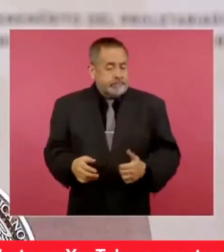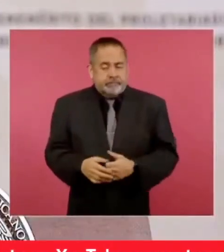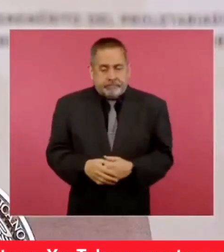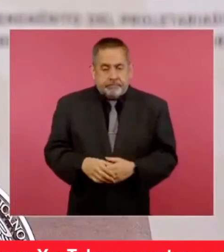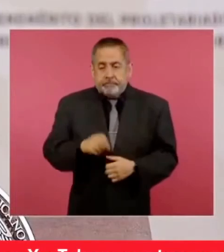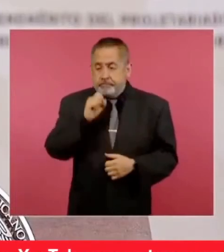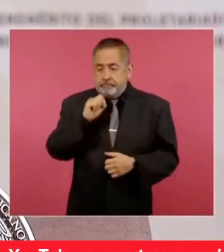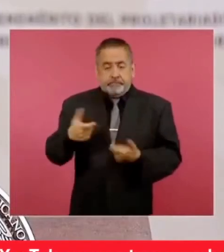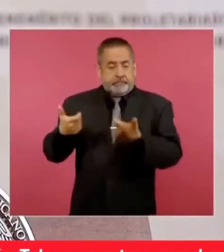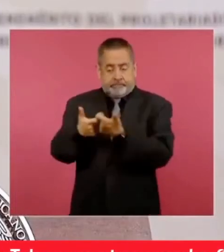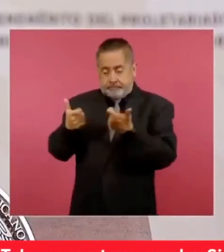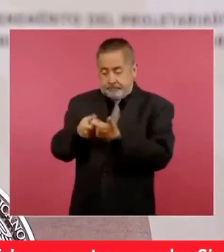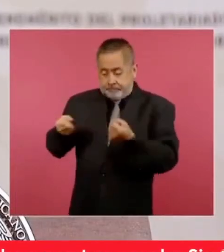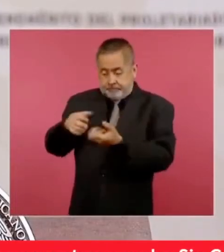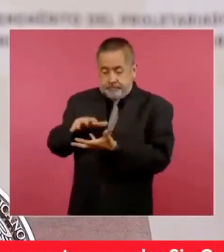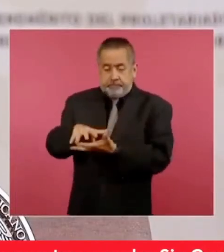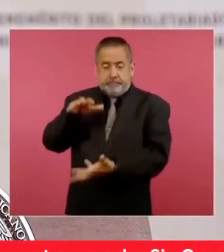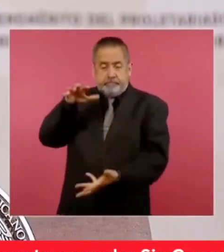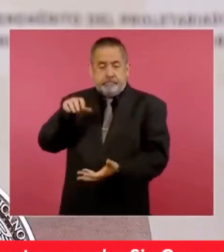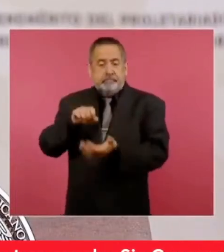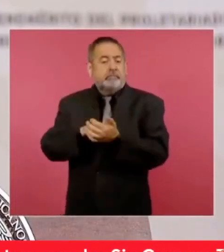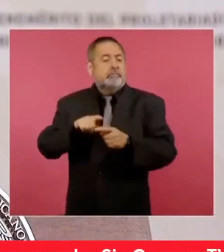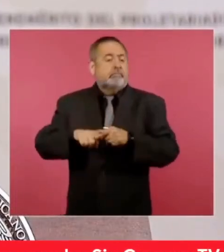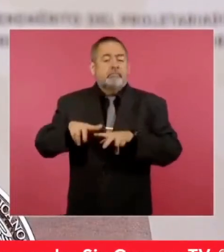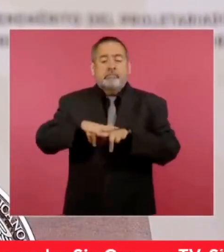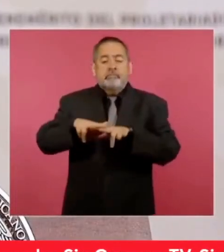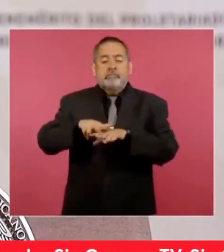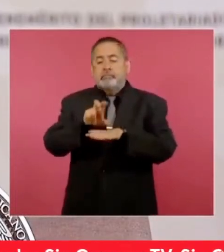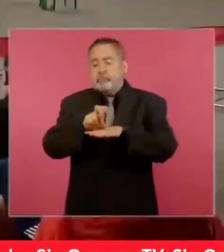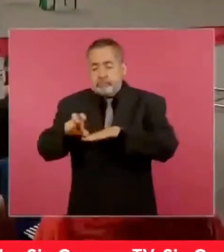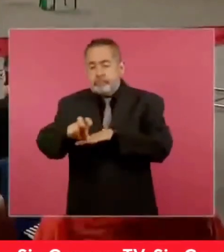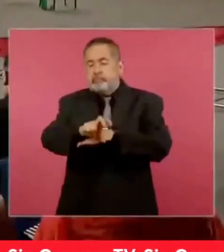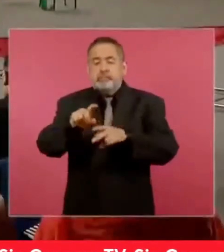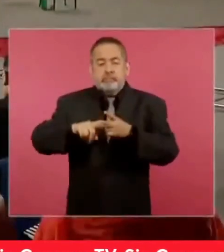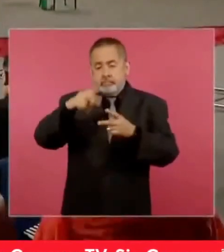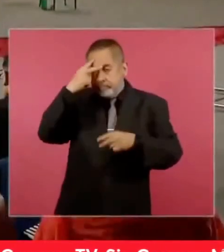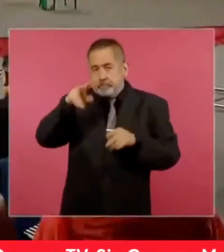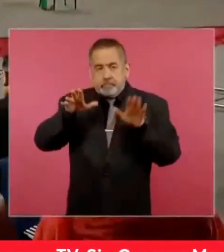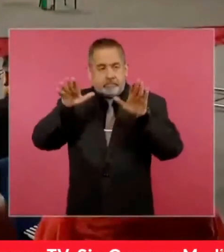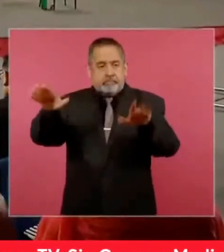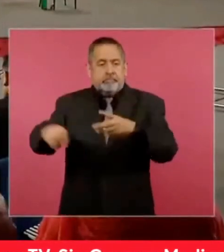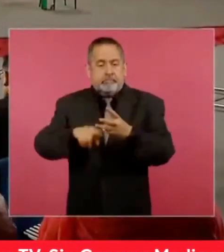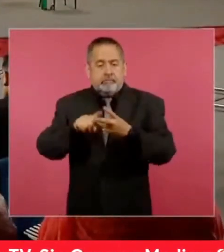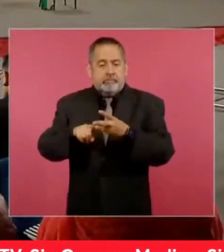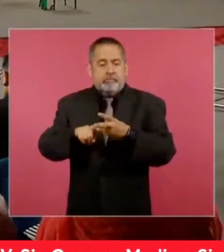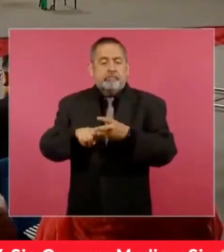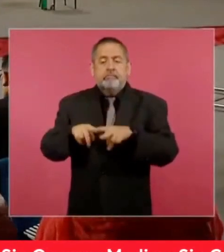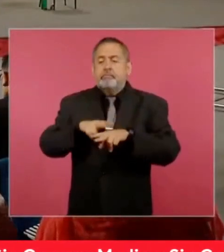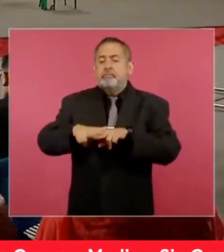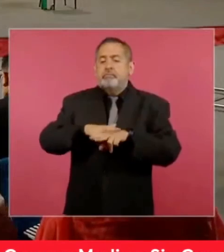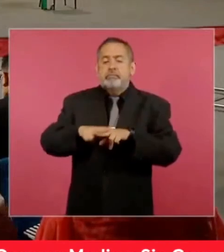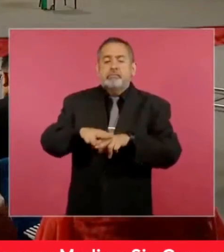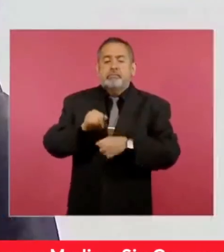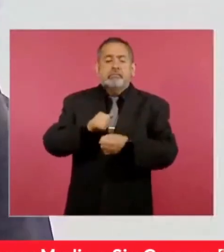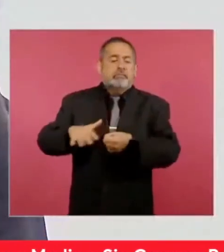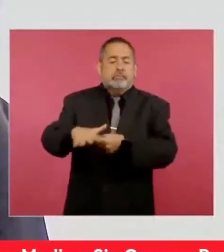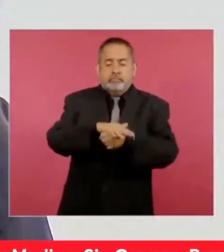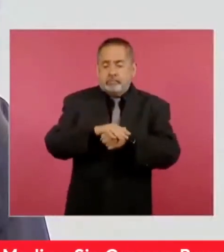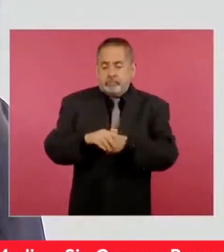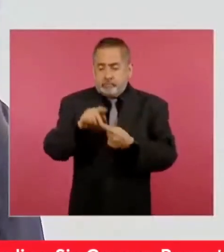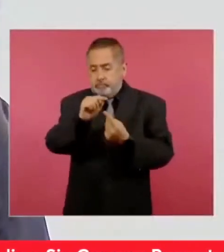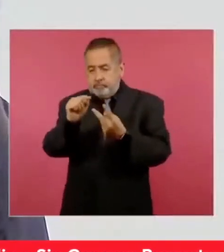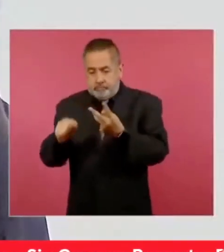con las utilidades de las empresas como el Tren Maya, Mexicana de Aviación y el Tren del Istmo, así como